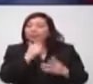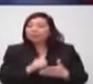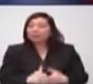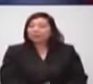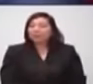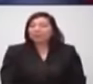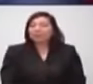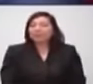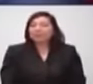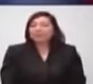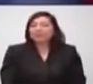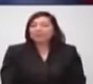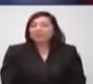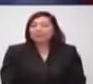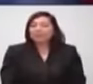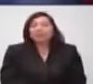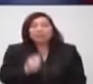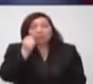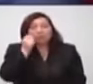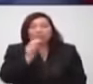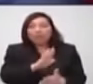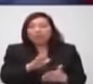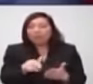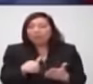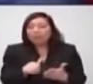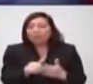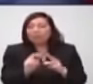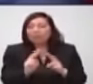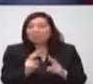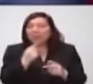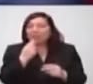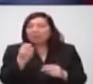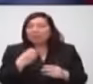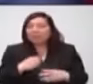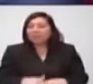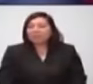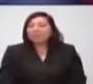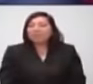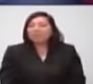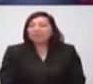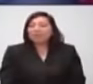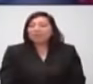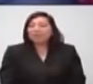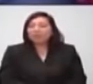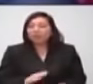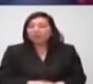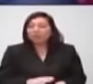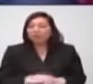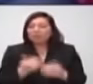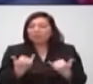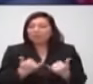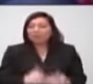amarilla ha sorprendido a todos ver lo que nos dijo el señor con respecto a esa